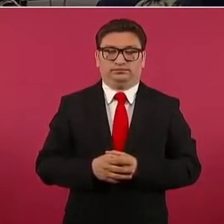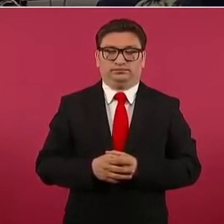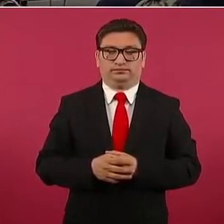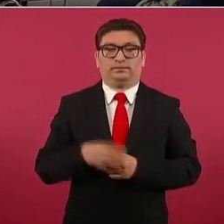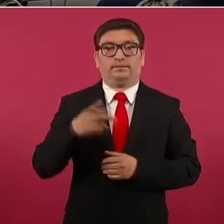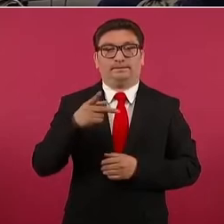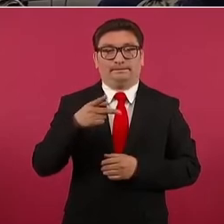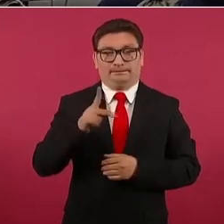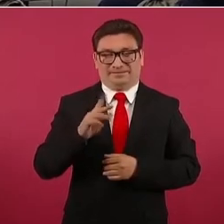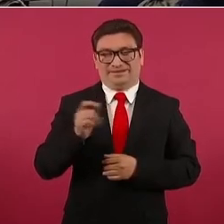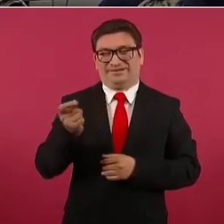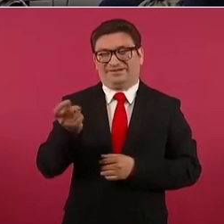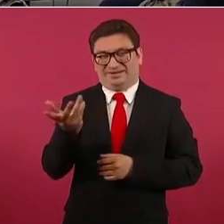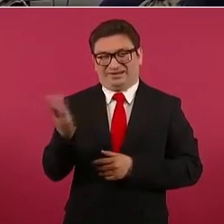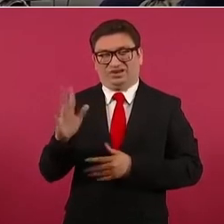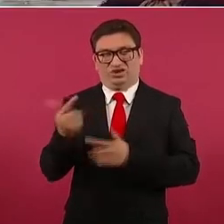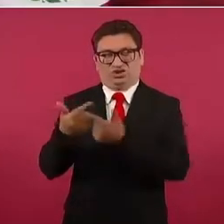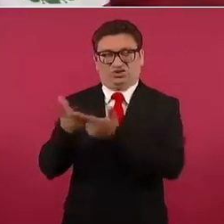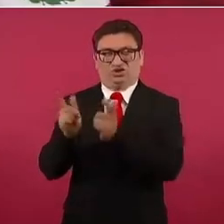adversarios